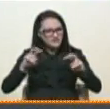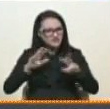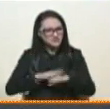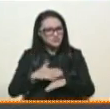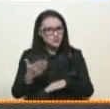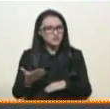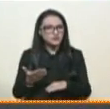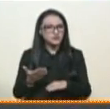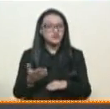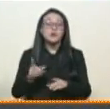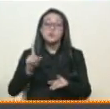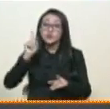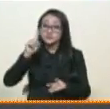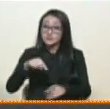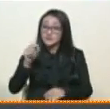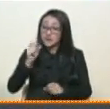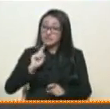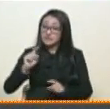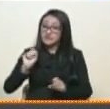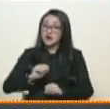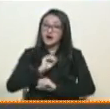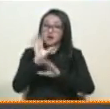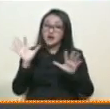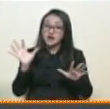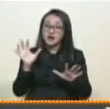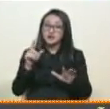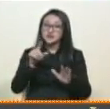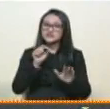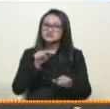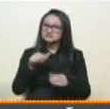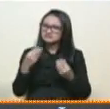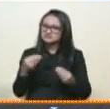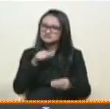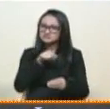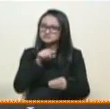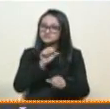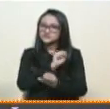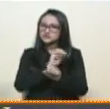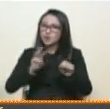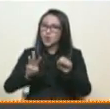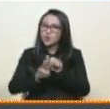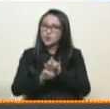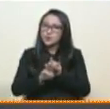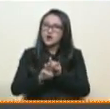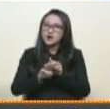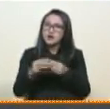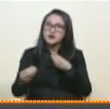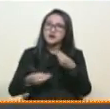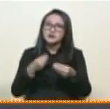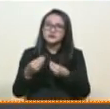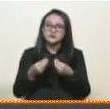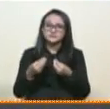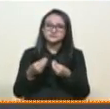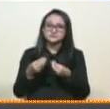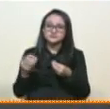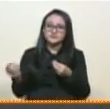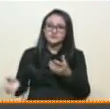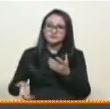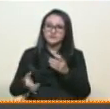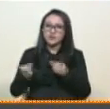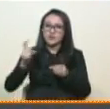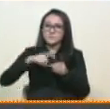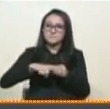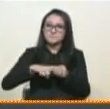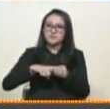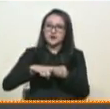otra cosa que hay que tener claro es que estos software normalmente lo que se hace es que se le colocan, vamos a decir,